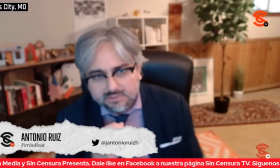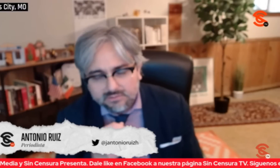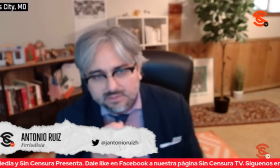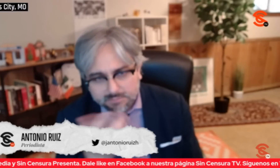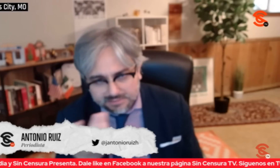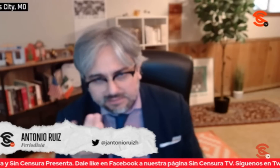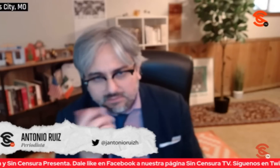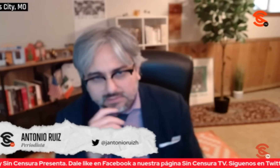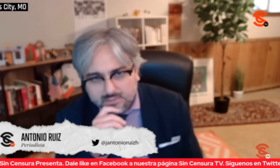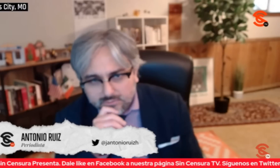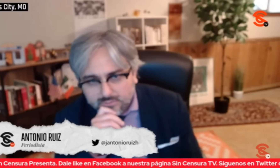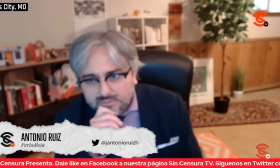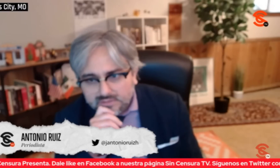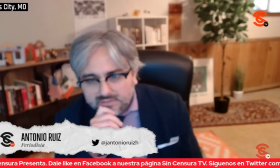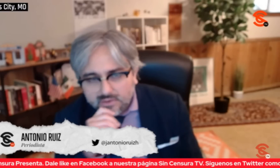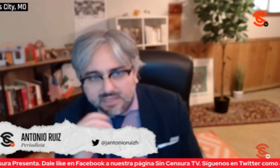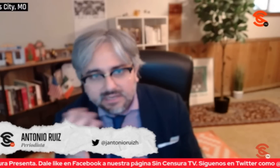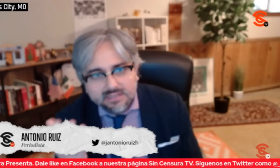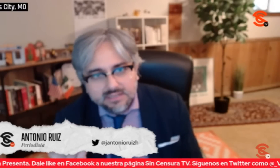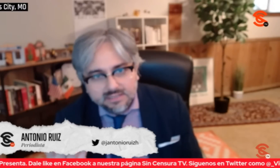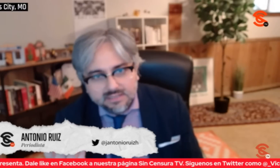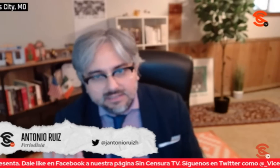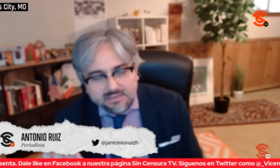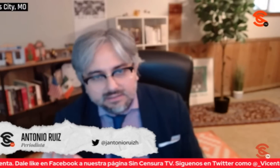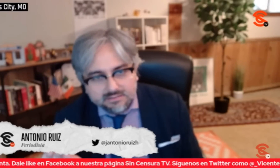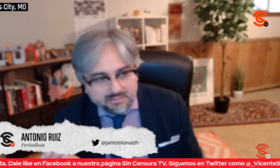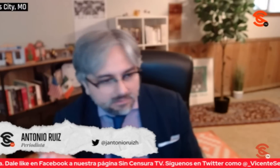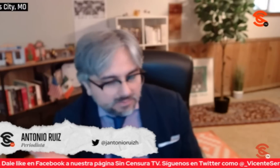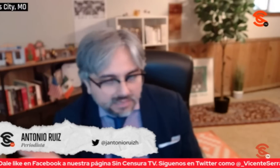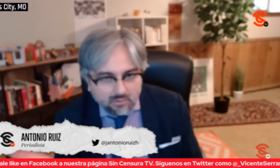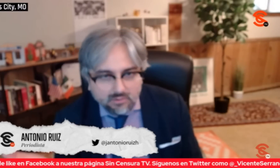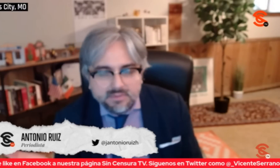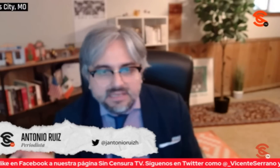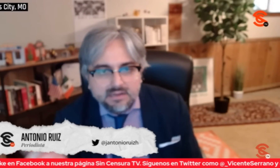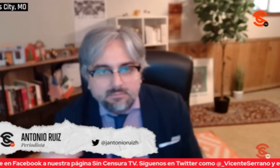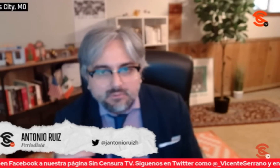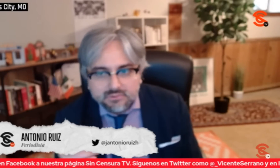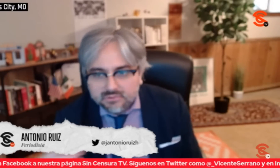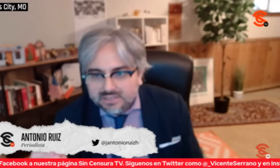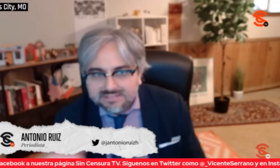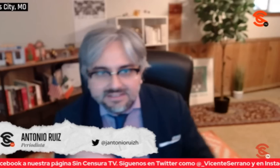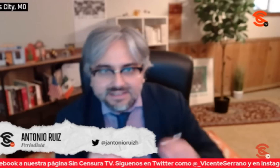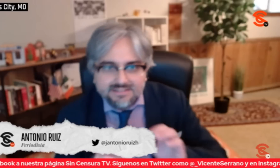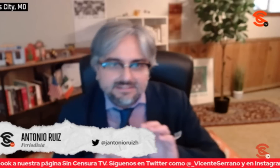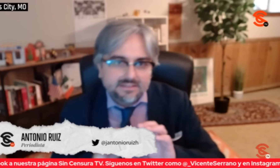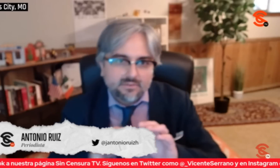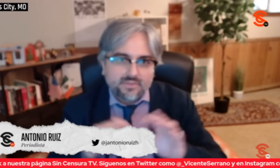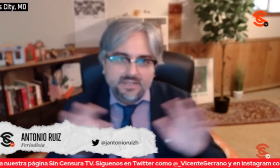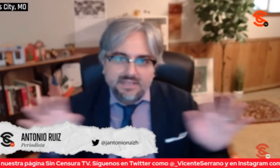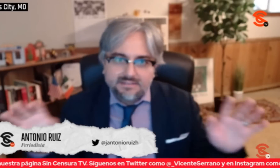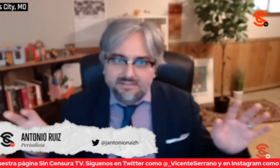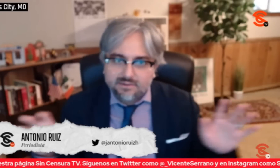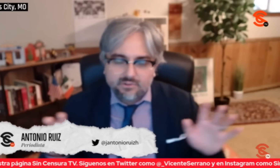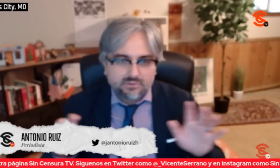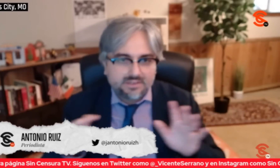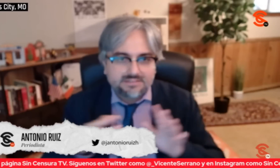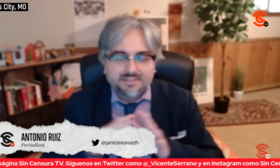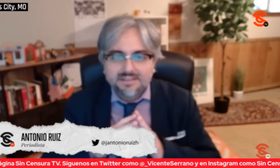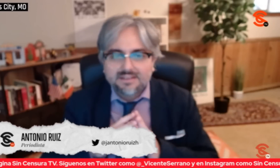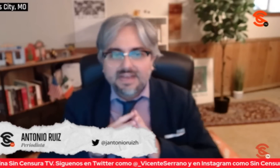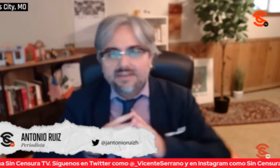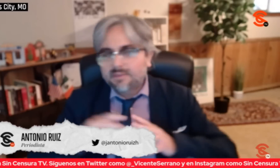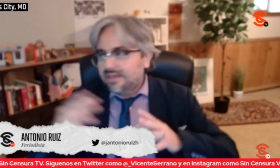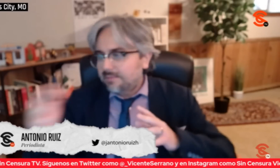Palacio Nacional y platique con ellos, ¿no? Y les digo, oigan, si envían o no envían, posiciónense, déjense de tonterías, de hacer